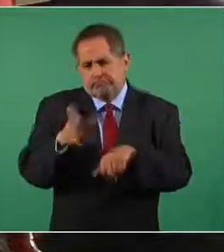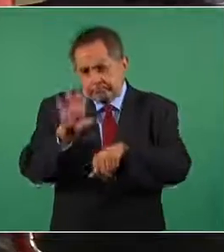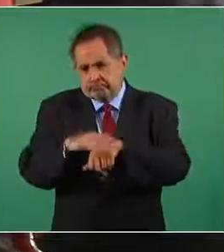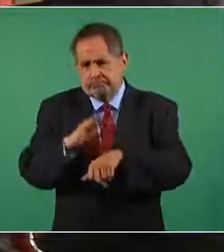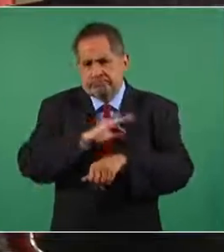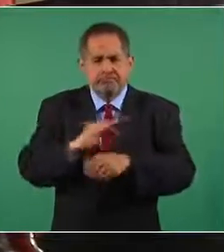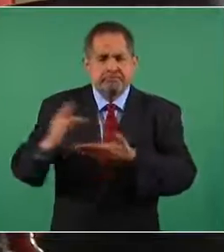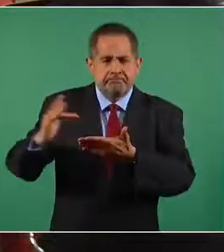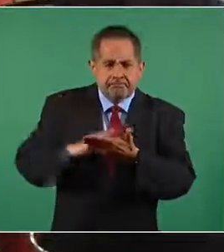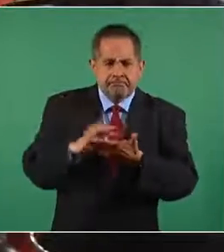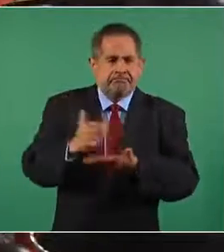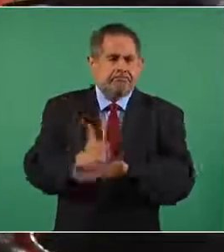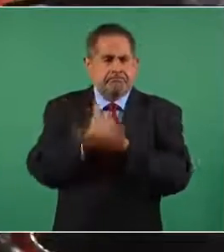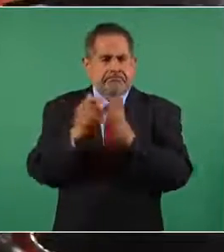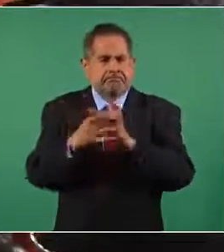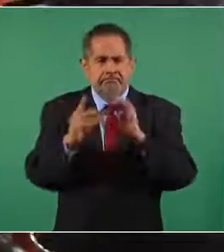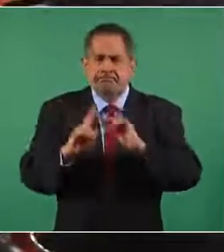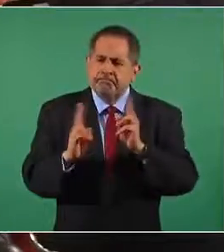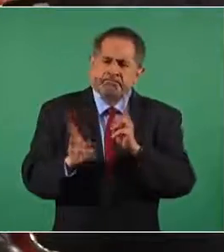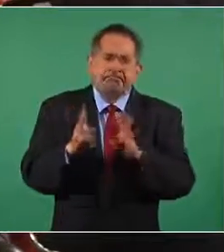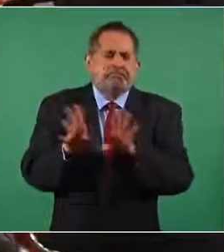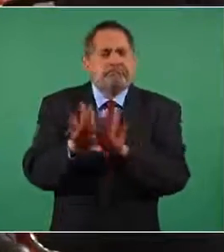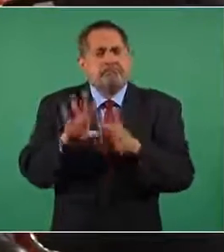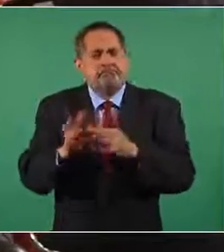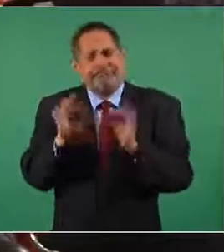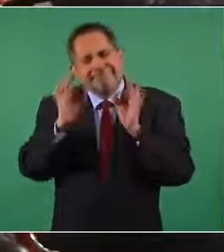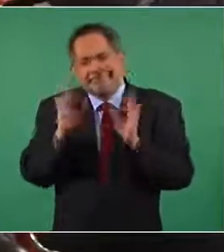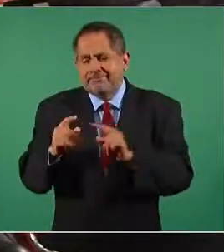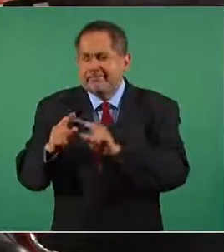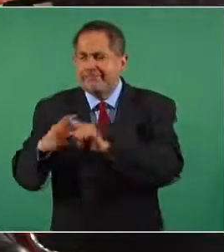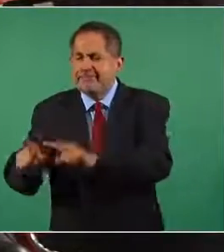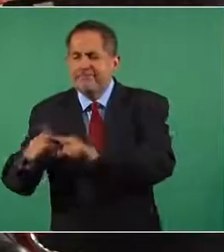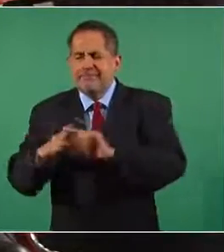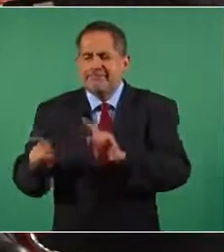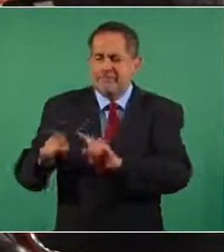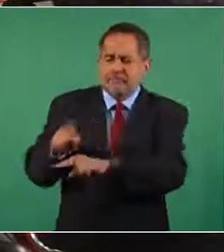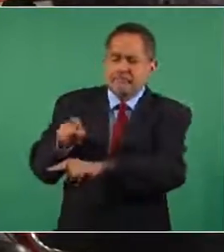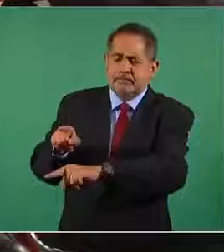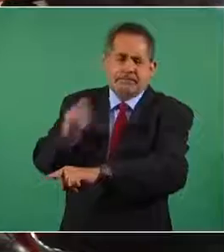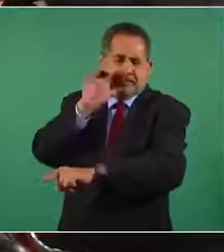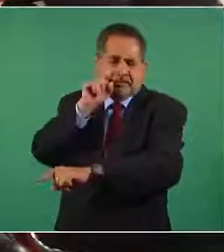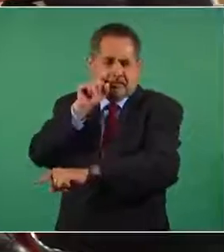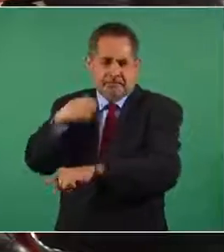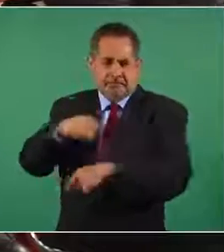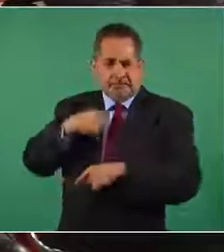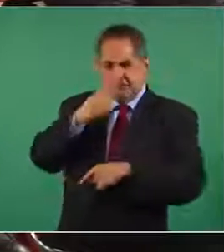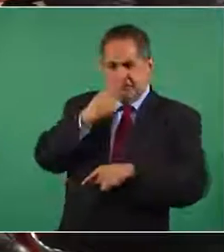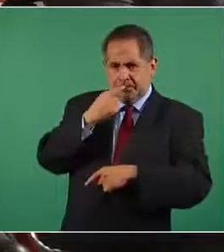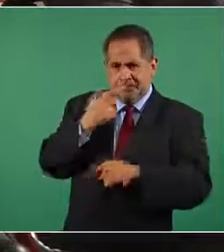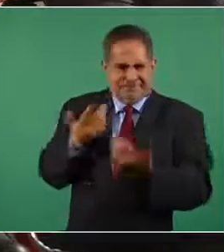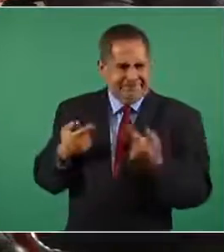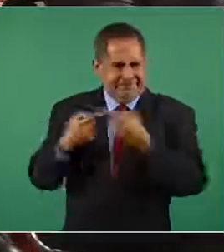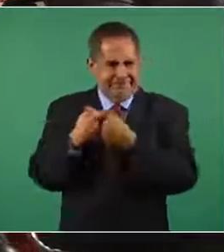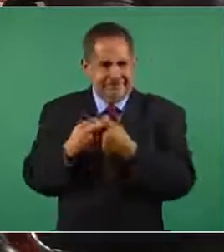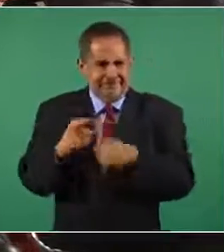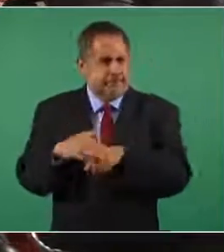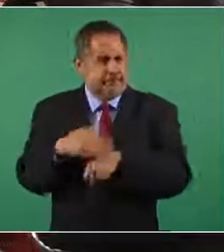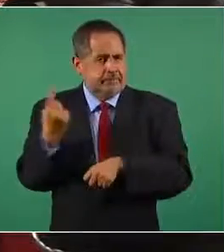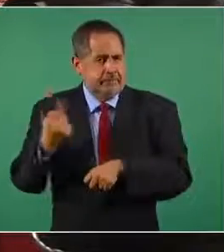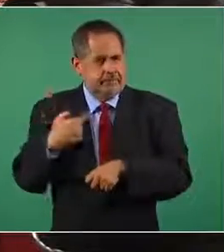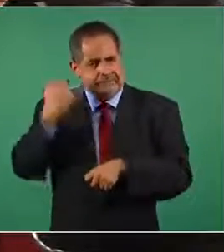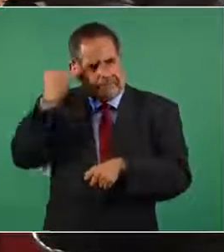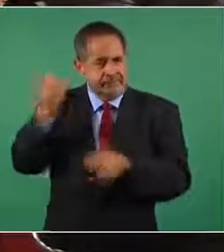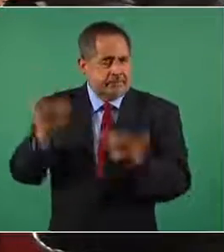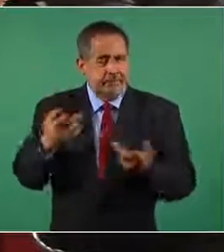pudieran apoyar ellos platicándonos cuál es la diferencia que existe o por qué se dio esta circunstancia,